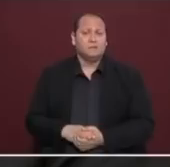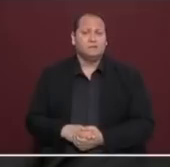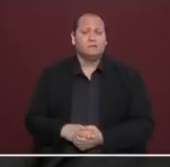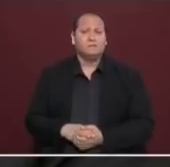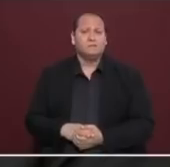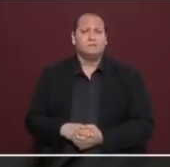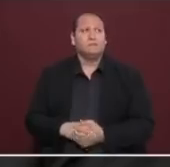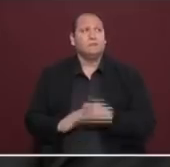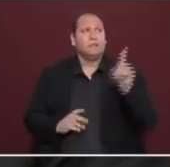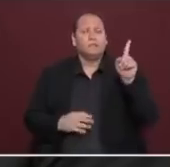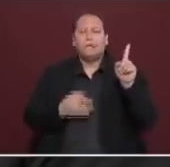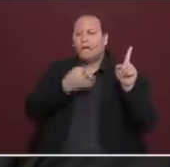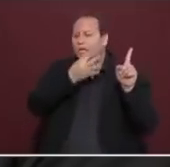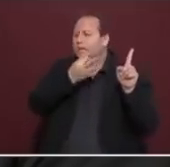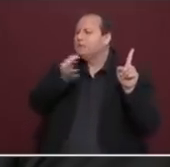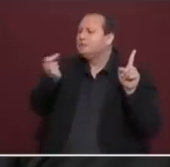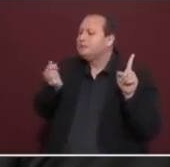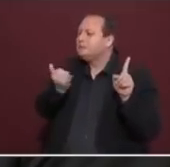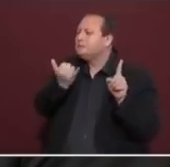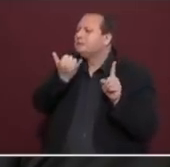pedir perdón